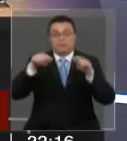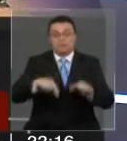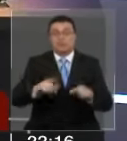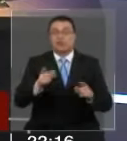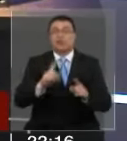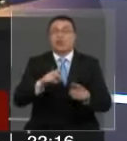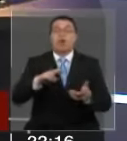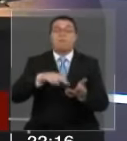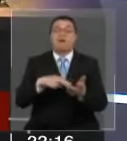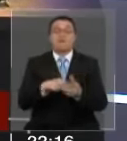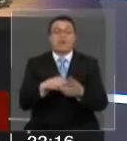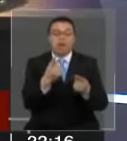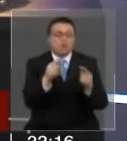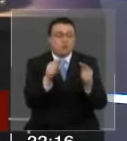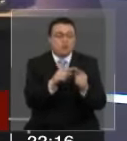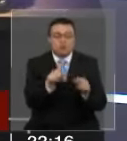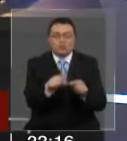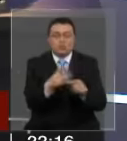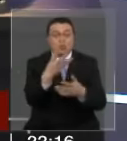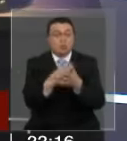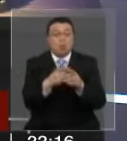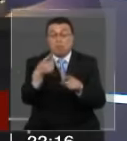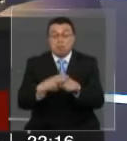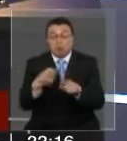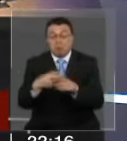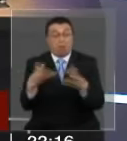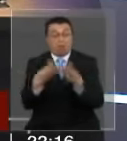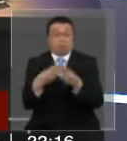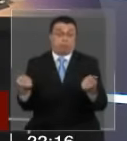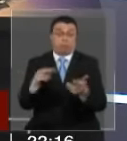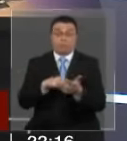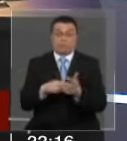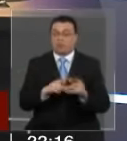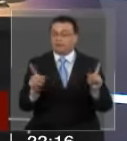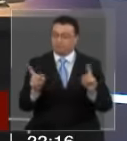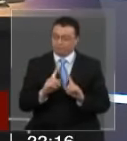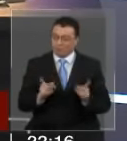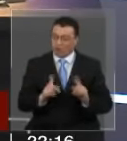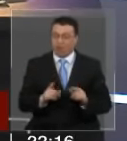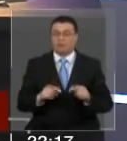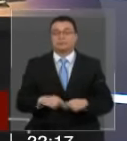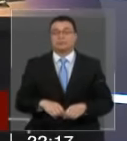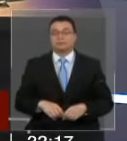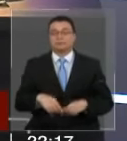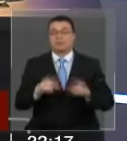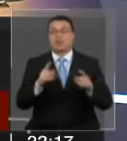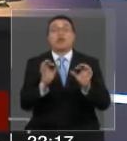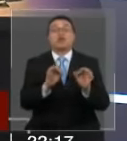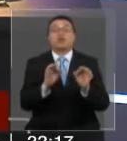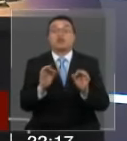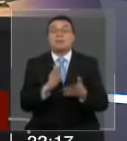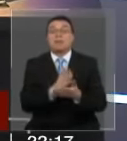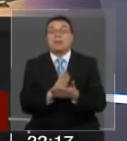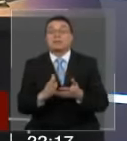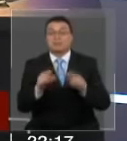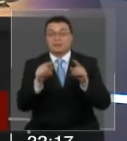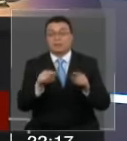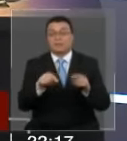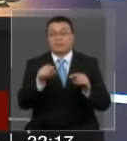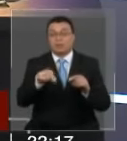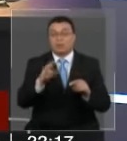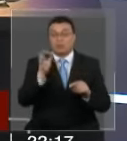problema coyuntural. Esto no va a durar un par de meses y se va a acabar el problema. Alberto, esto es un problema productivo. No, normalmente lo que ocurre es que esto sale muy